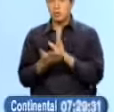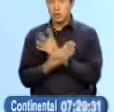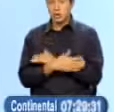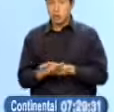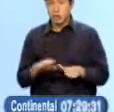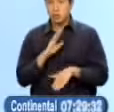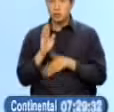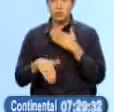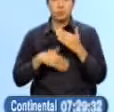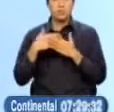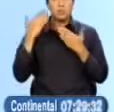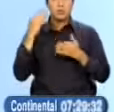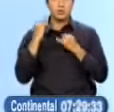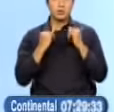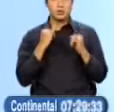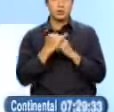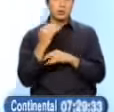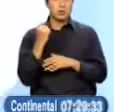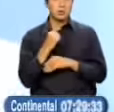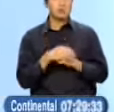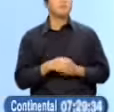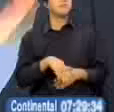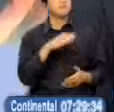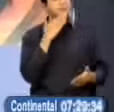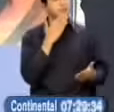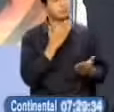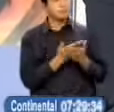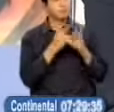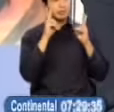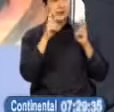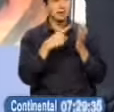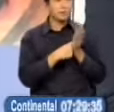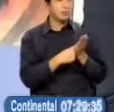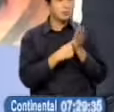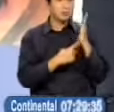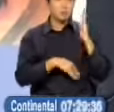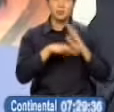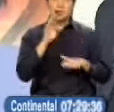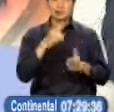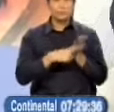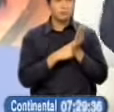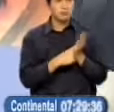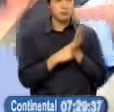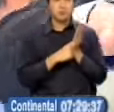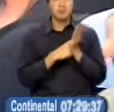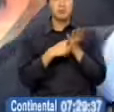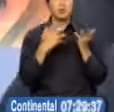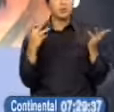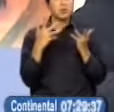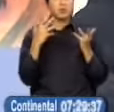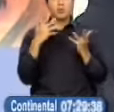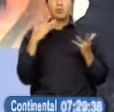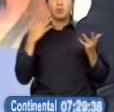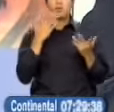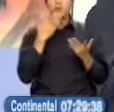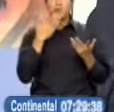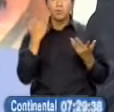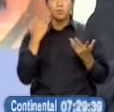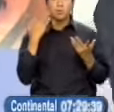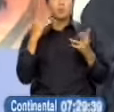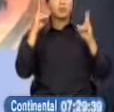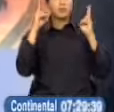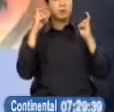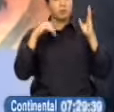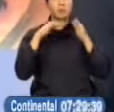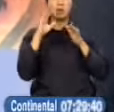todas estas políticas internacionales gracias que toluca es tema para debatir sobre todo y analizar todo esto es muy lindo la geopolítica regional y el